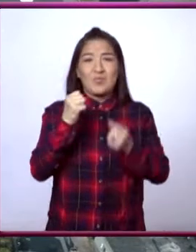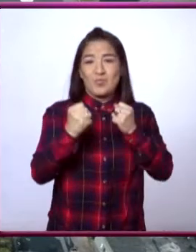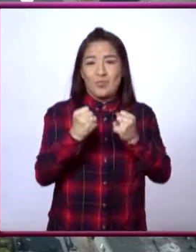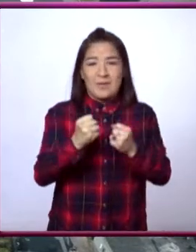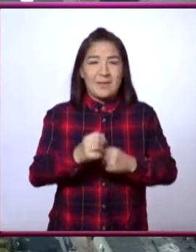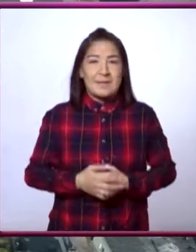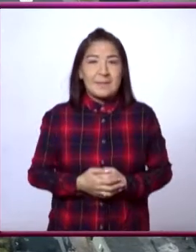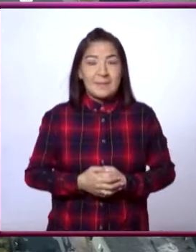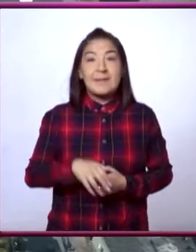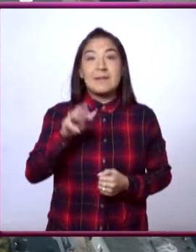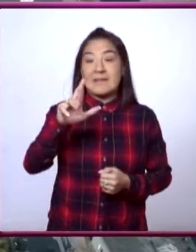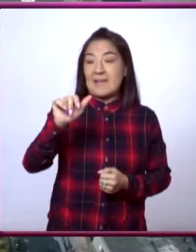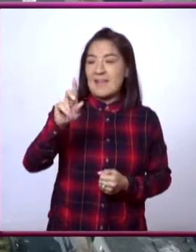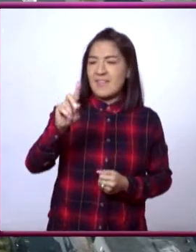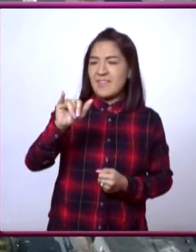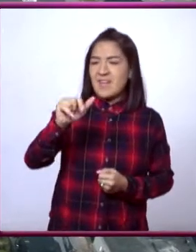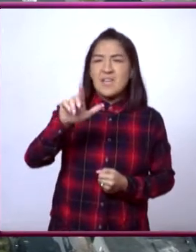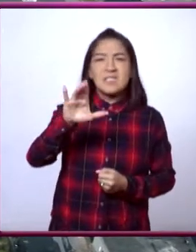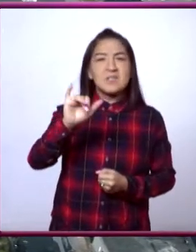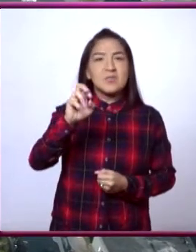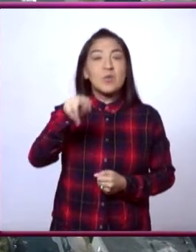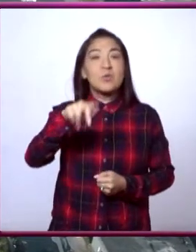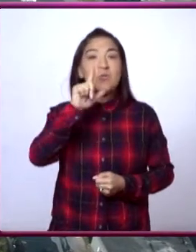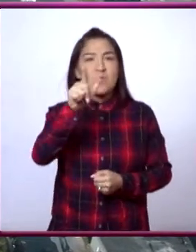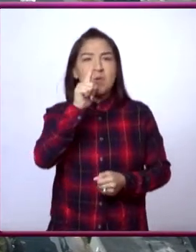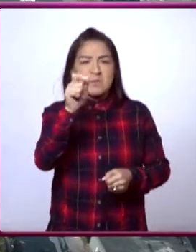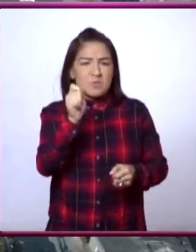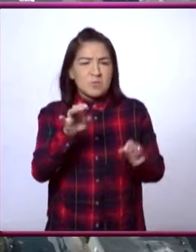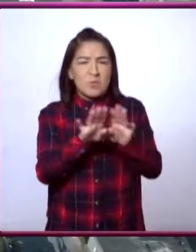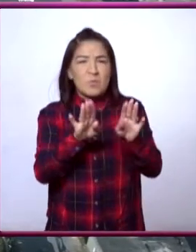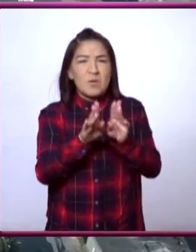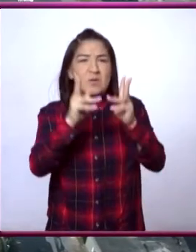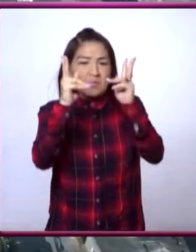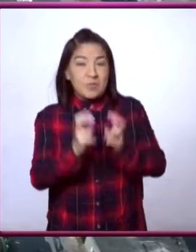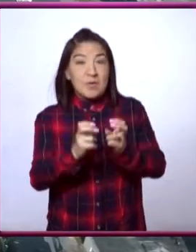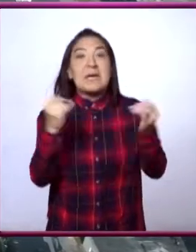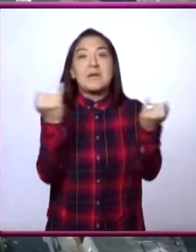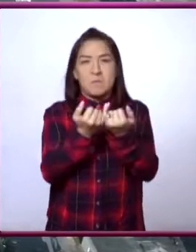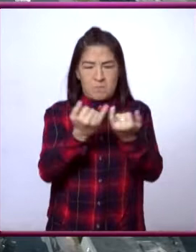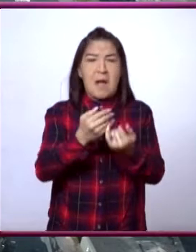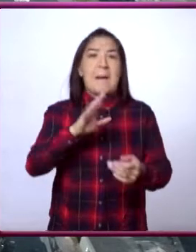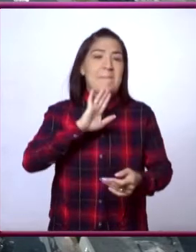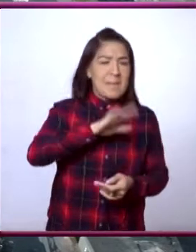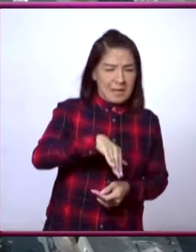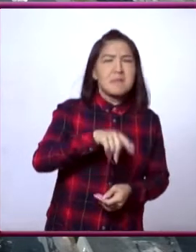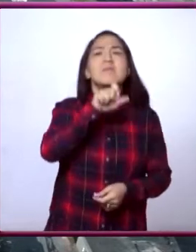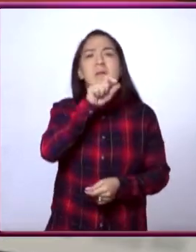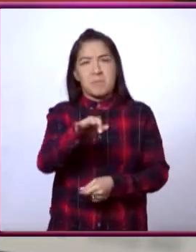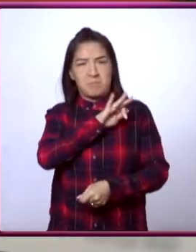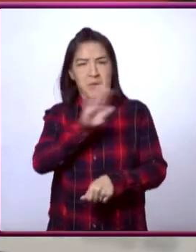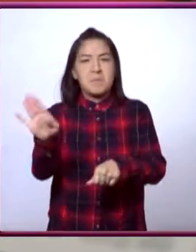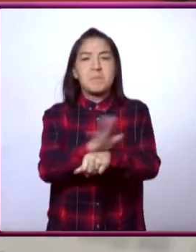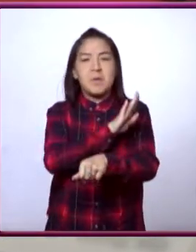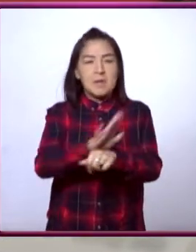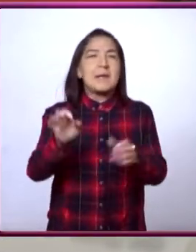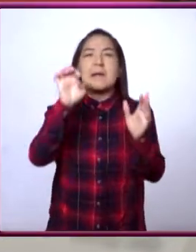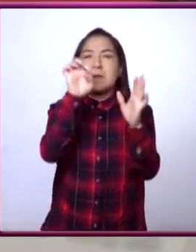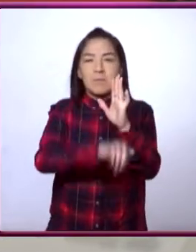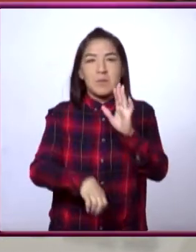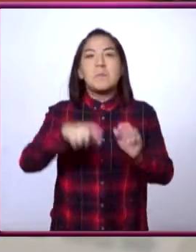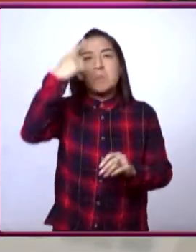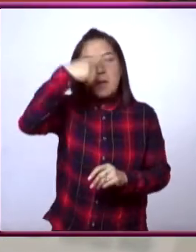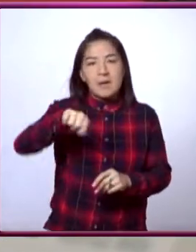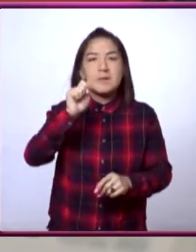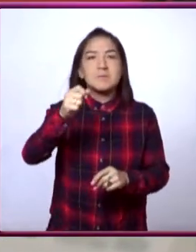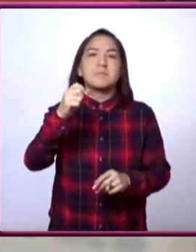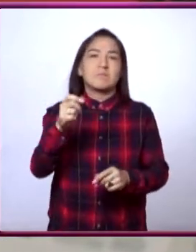A pesar de que la radiación es peligrosa, también puede tener usos benéficos. Por ejemplo, varios isótopos se usan